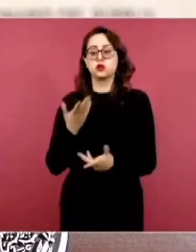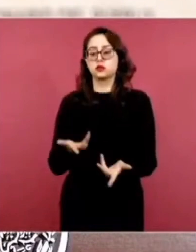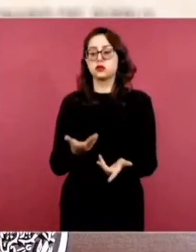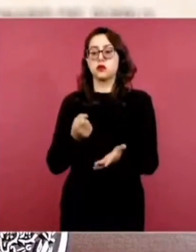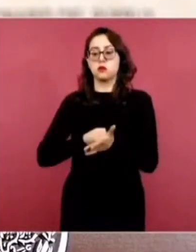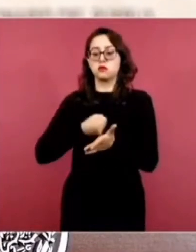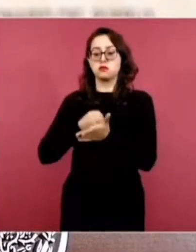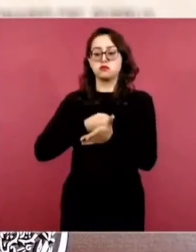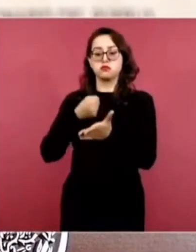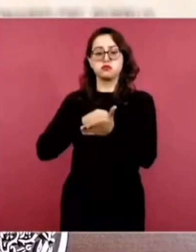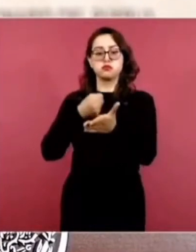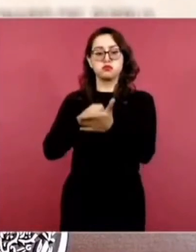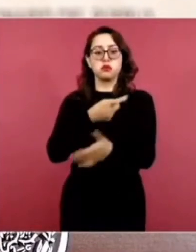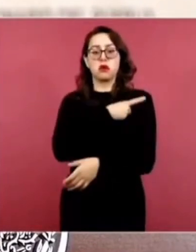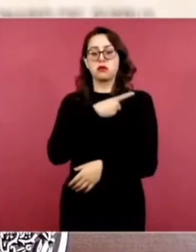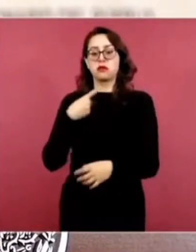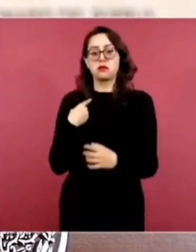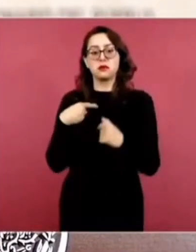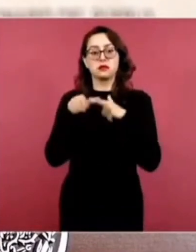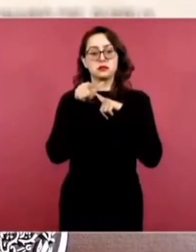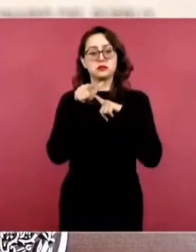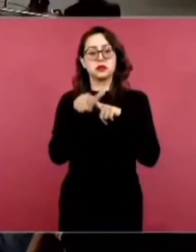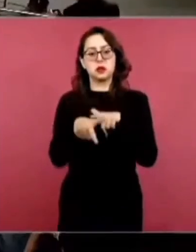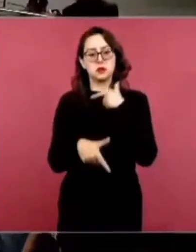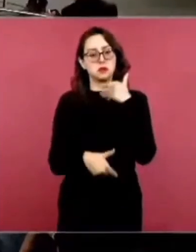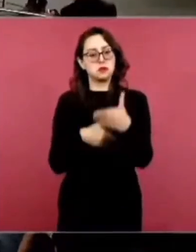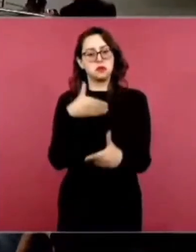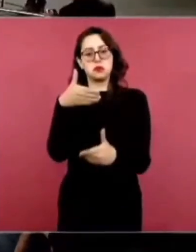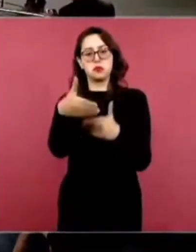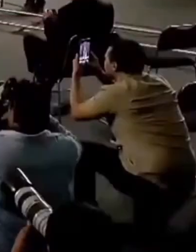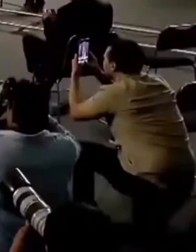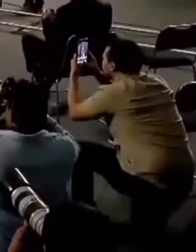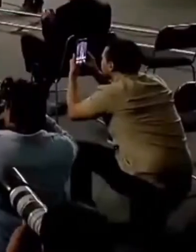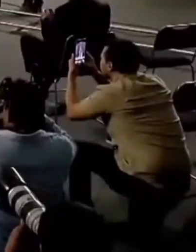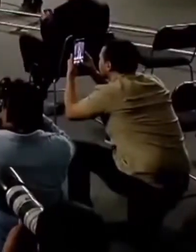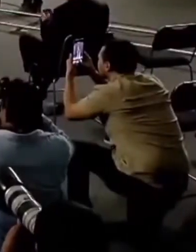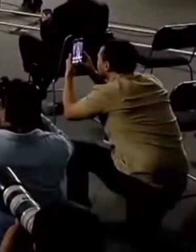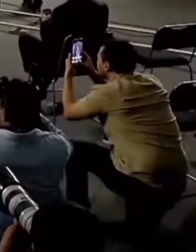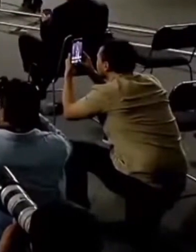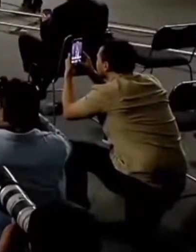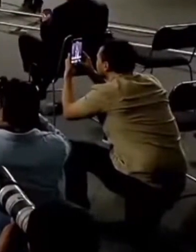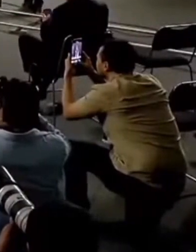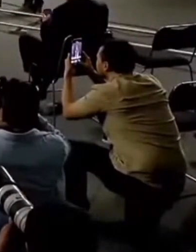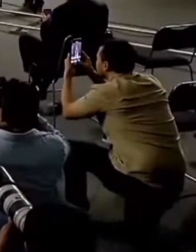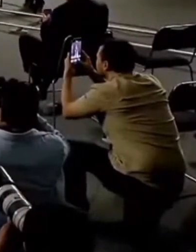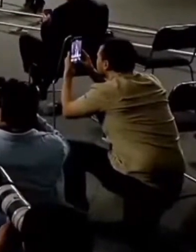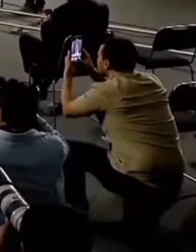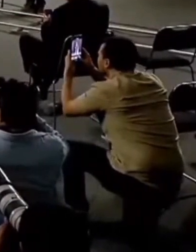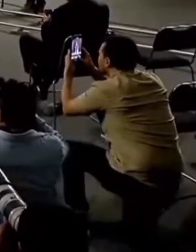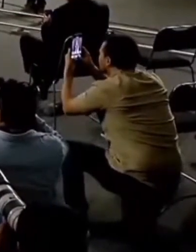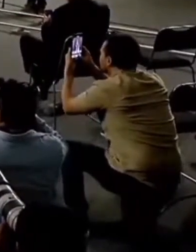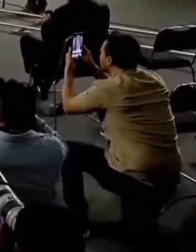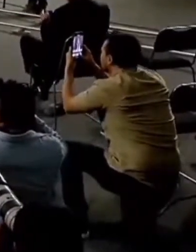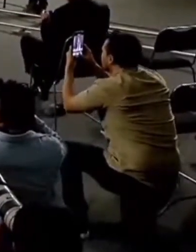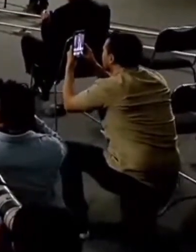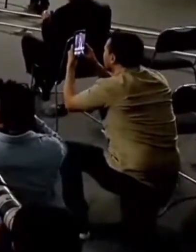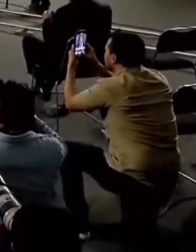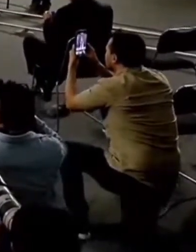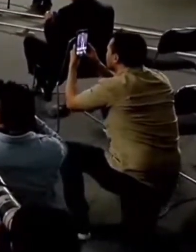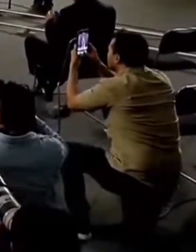fuerte que nunca ha habido todo un proceso de revolución de las conciencias. Y en el tema de seguridad